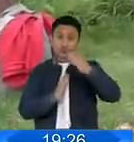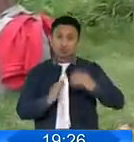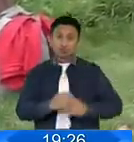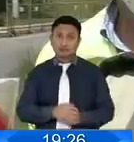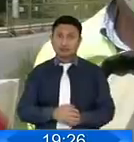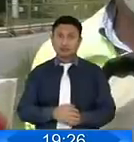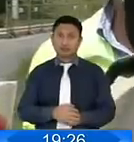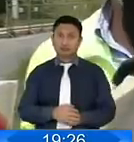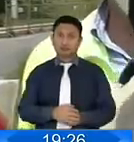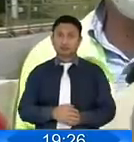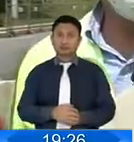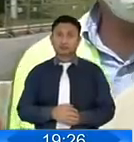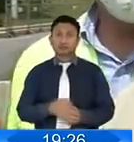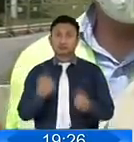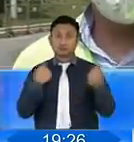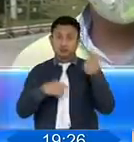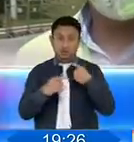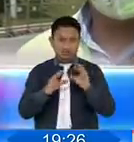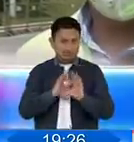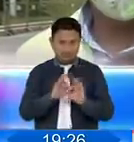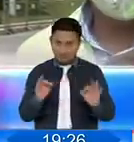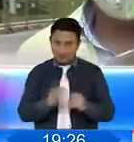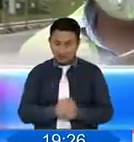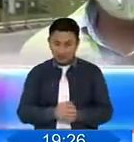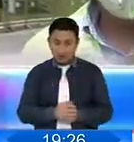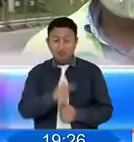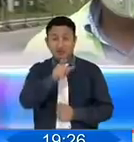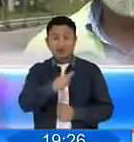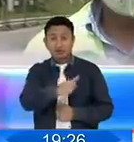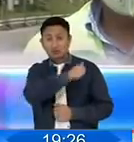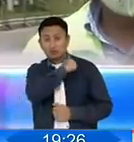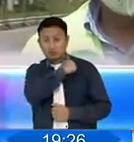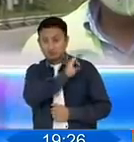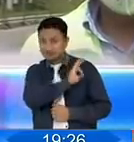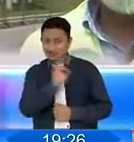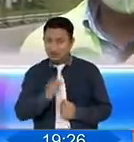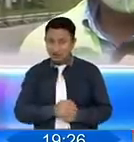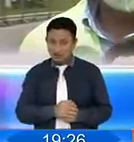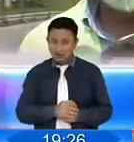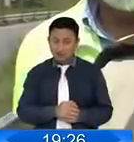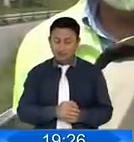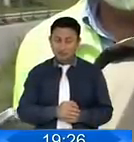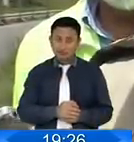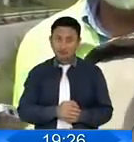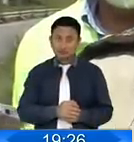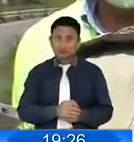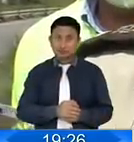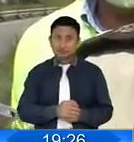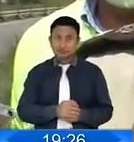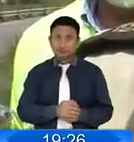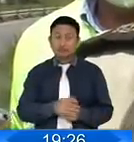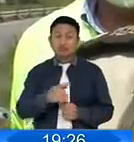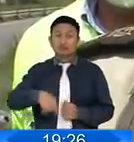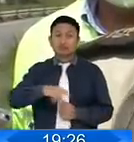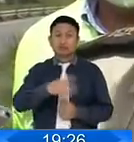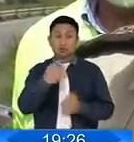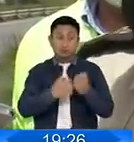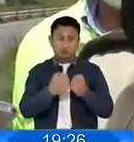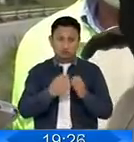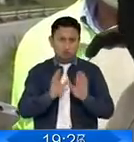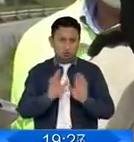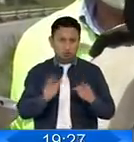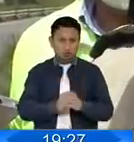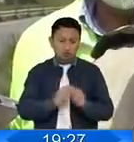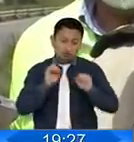hay heridos, no hay secuestrados y no hay de ningún lado eventos que lamentar. Simplemente se han